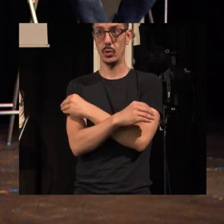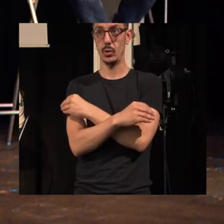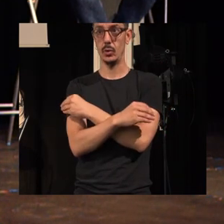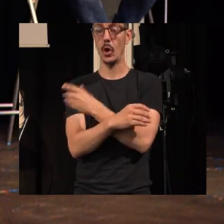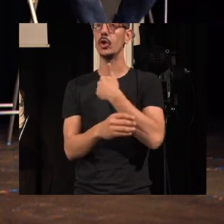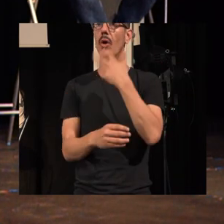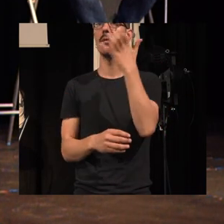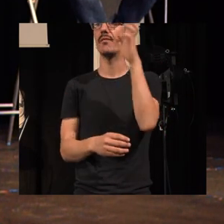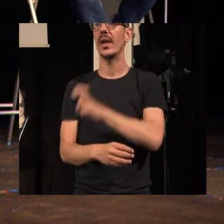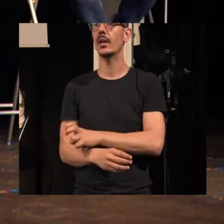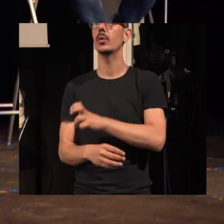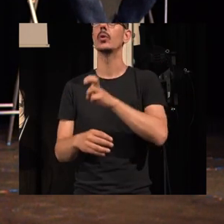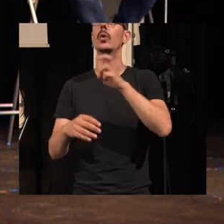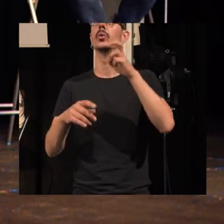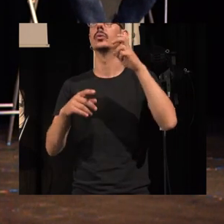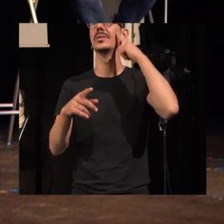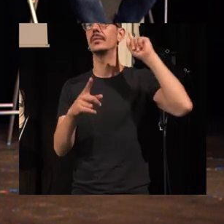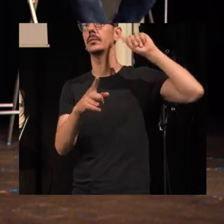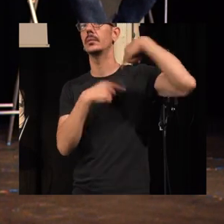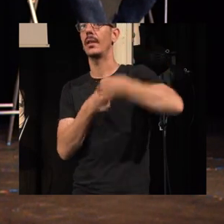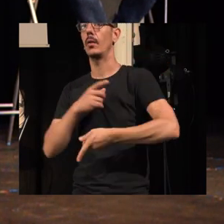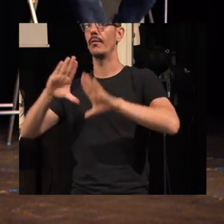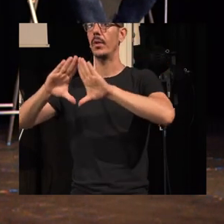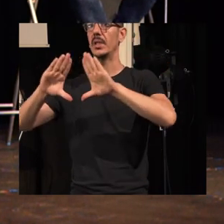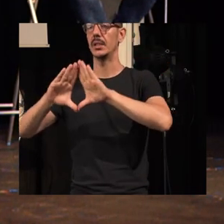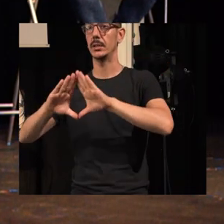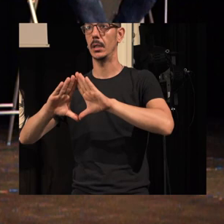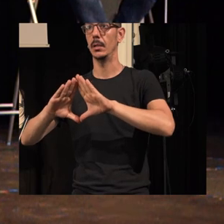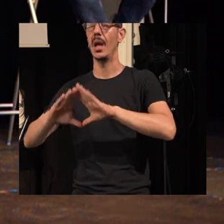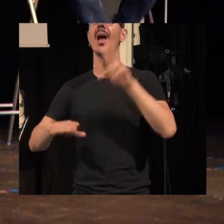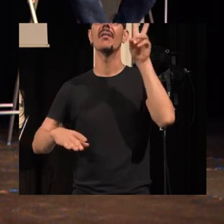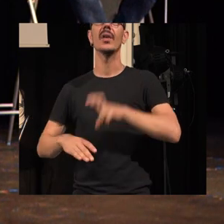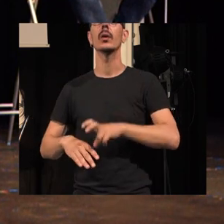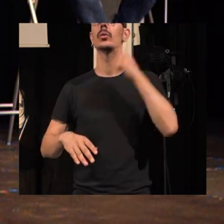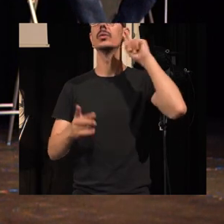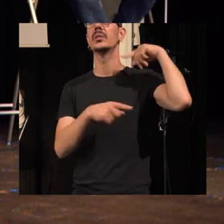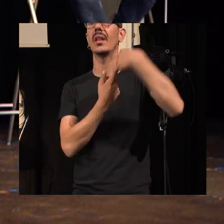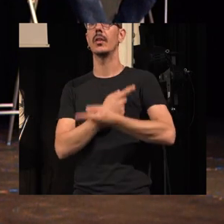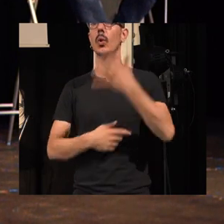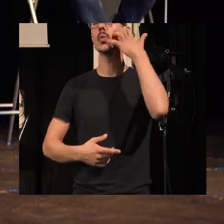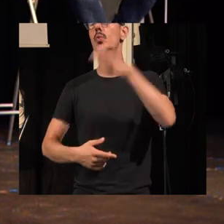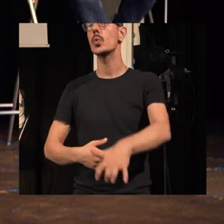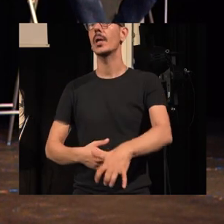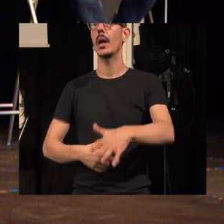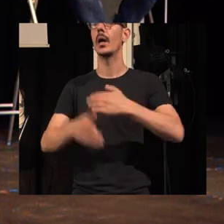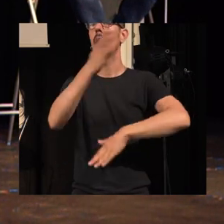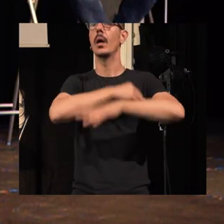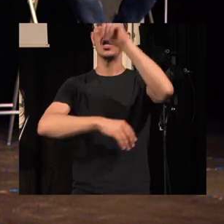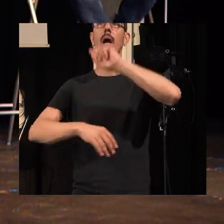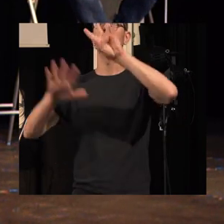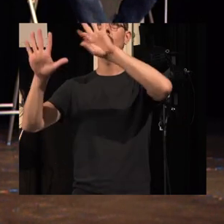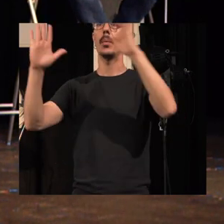Yo vengo de una tradición feminista, vengo de una tradición queer de principios de los